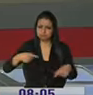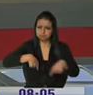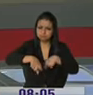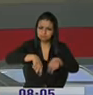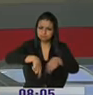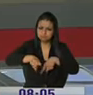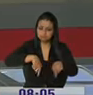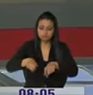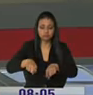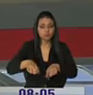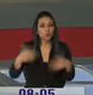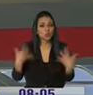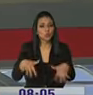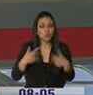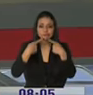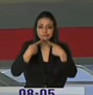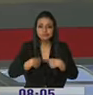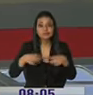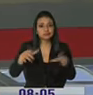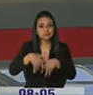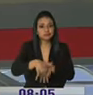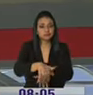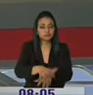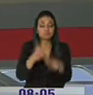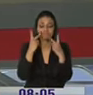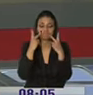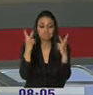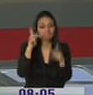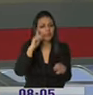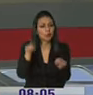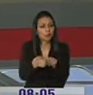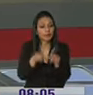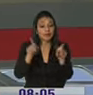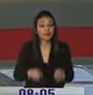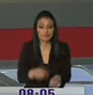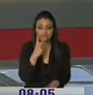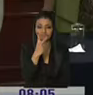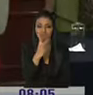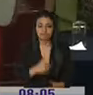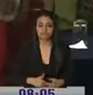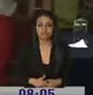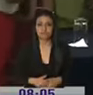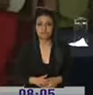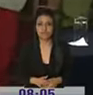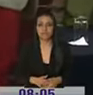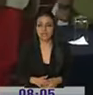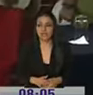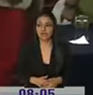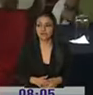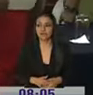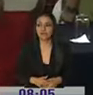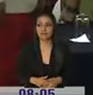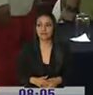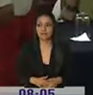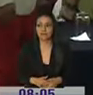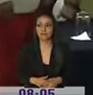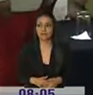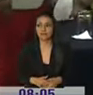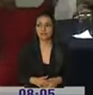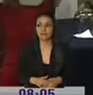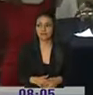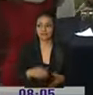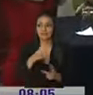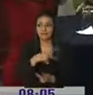de pasajeros anuncian medidas. Tienen que ponerse de acuerdo los prefectos. Ya. Fue en rueda de prensa que el prefecto